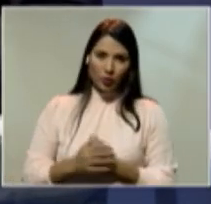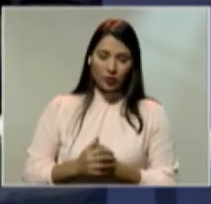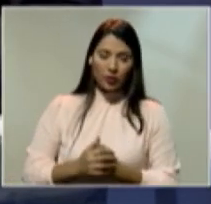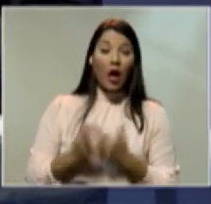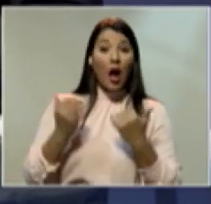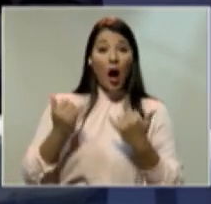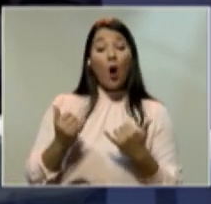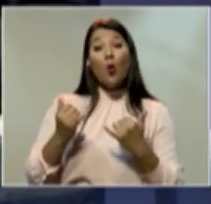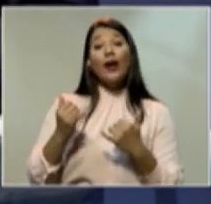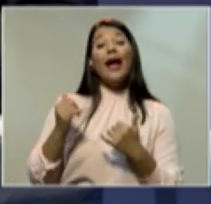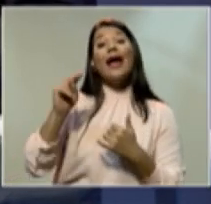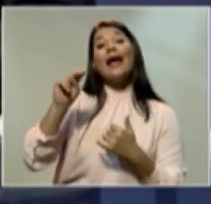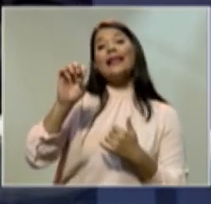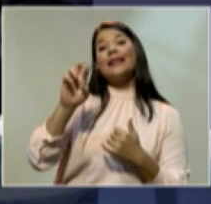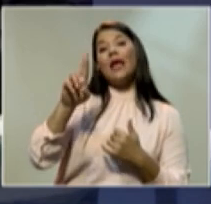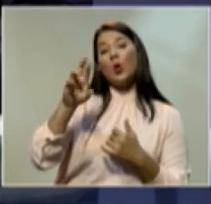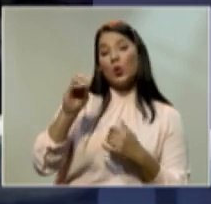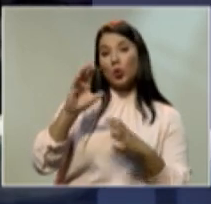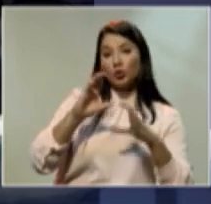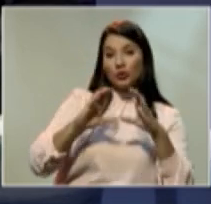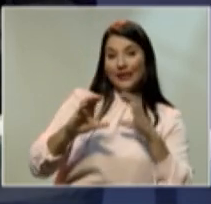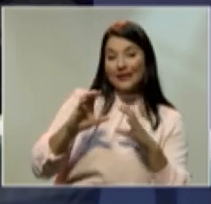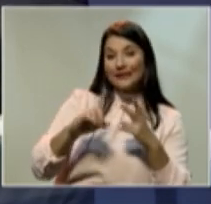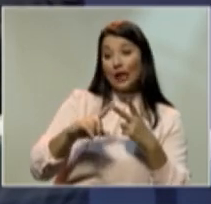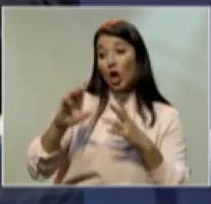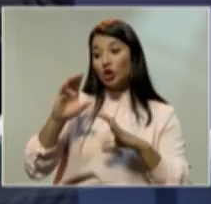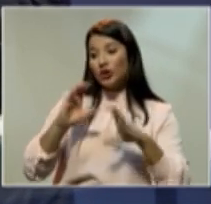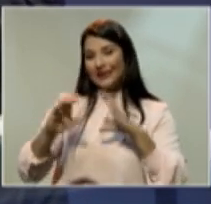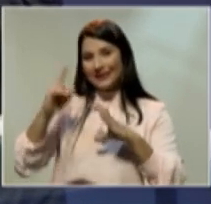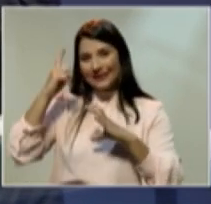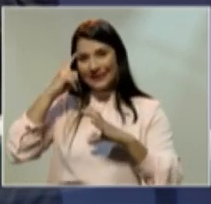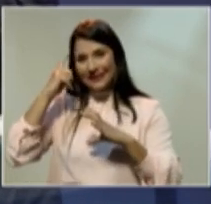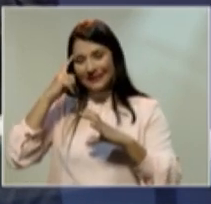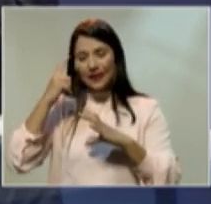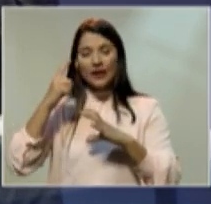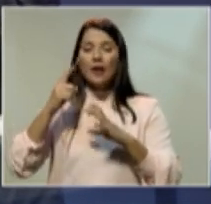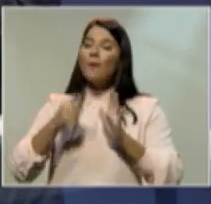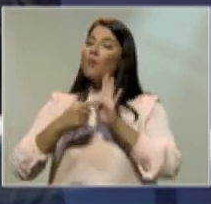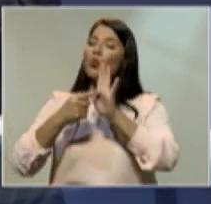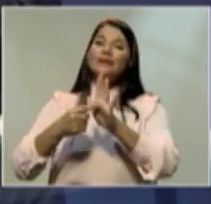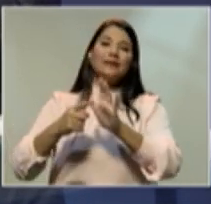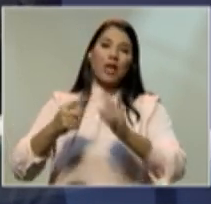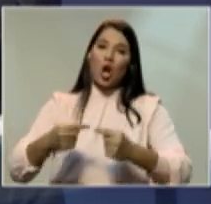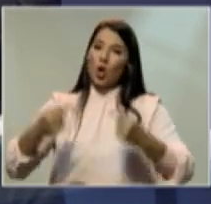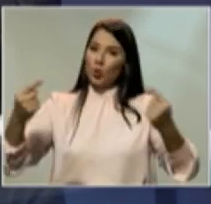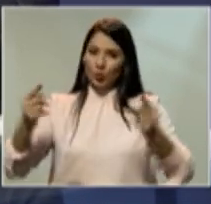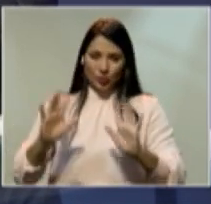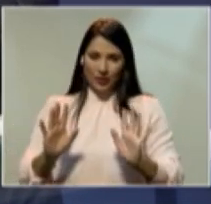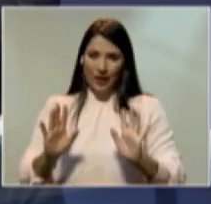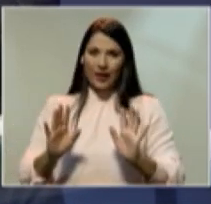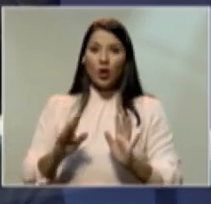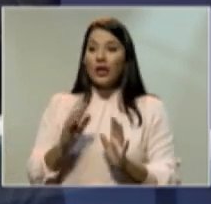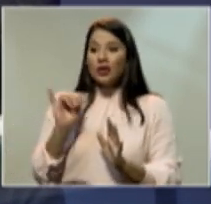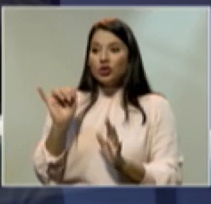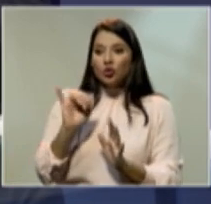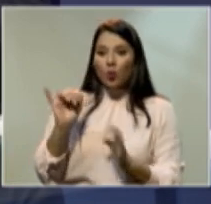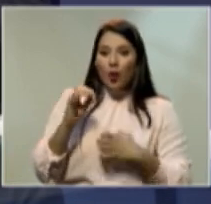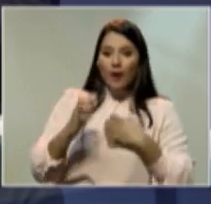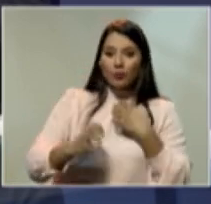lo que reflejan es todo lo contrario, es una implicación casi inescindible